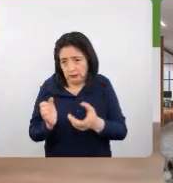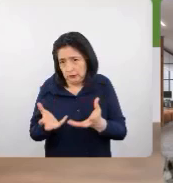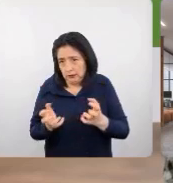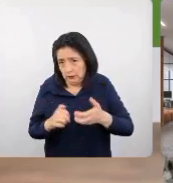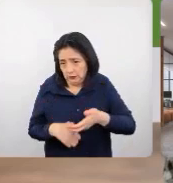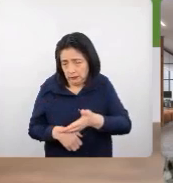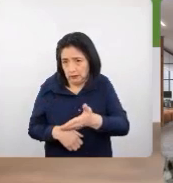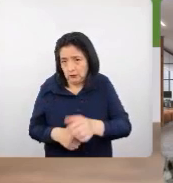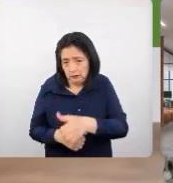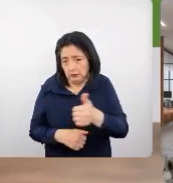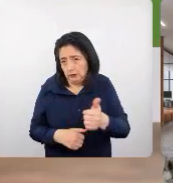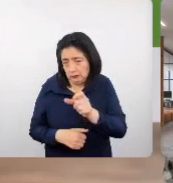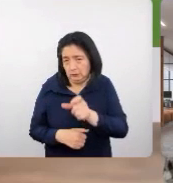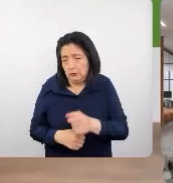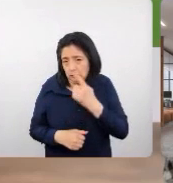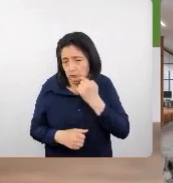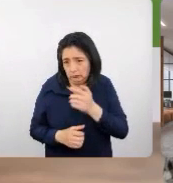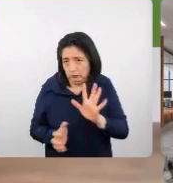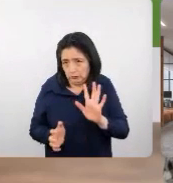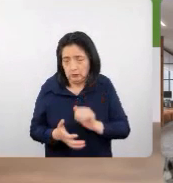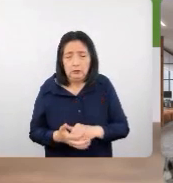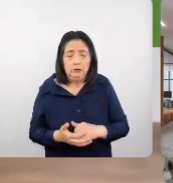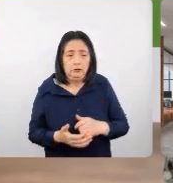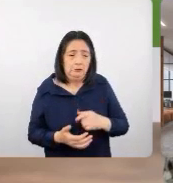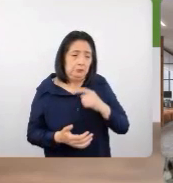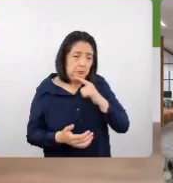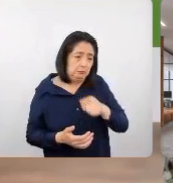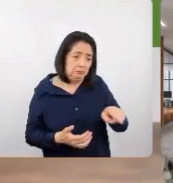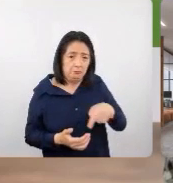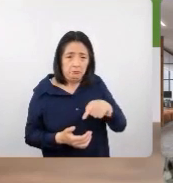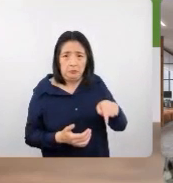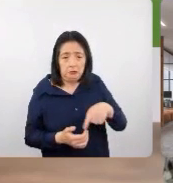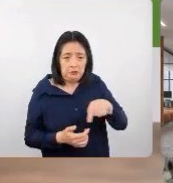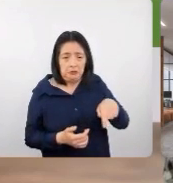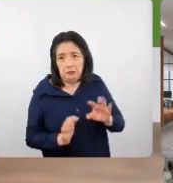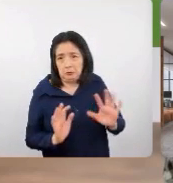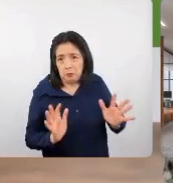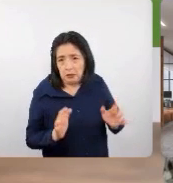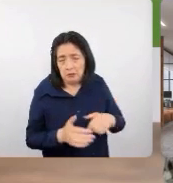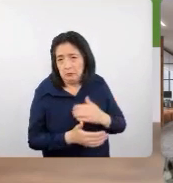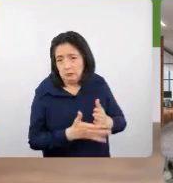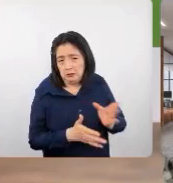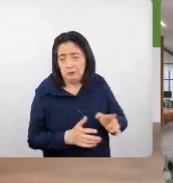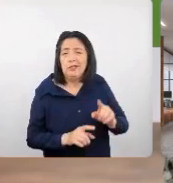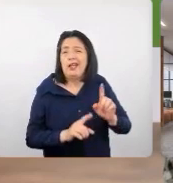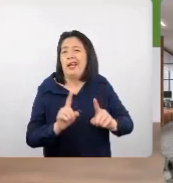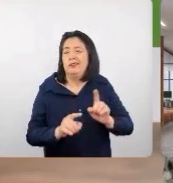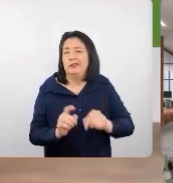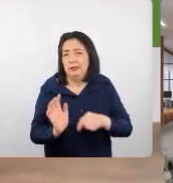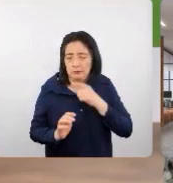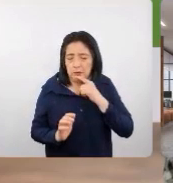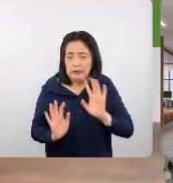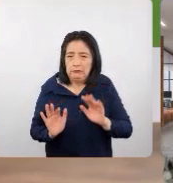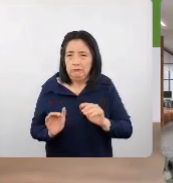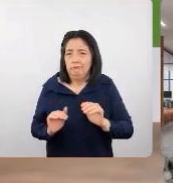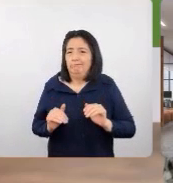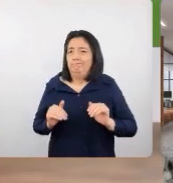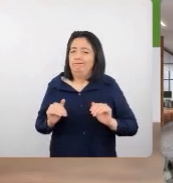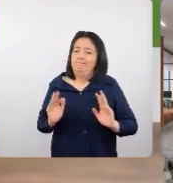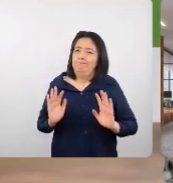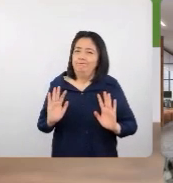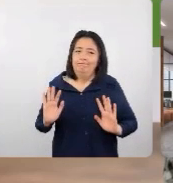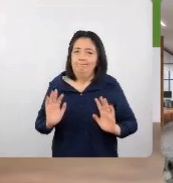al sexo opuesto. Entre las mujeres no va a haber ningún inconveniente, pero sí hay ciertas mujeres que mantienen o reservan dicho